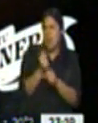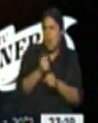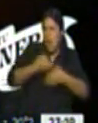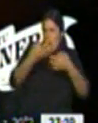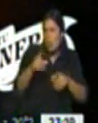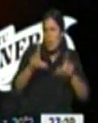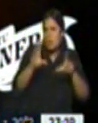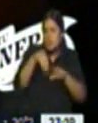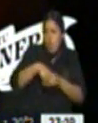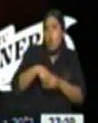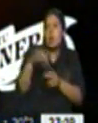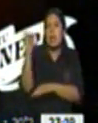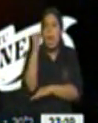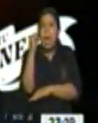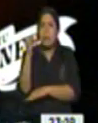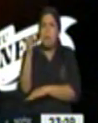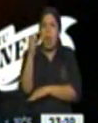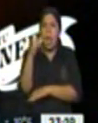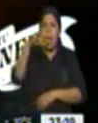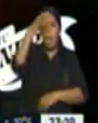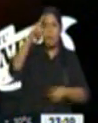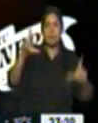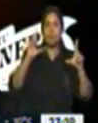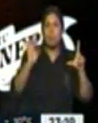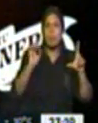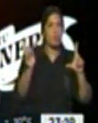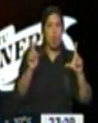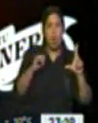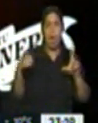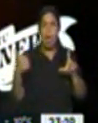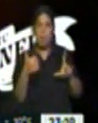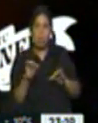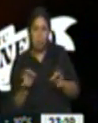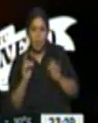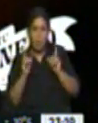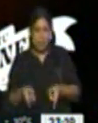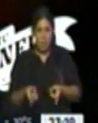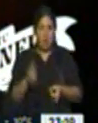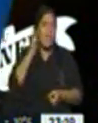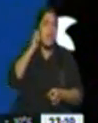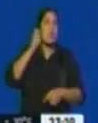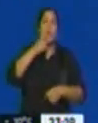cámara, que por casualidad se convirtió en un actor amado por todas las generaciones.